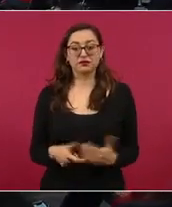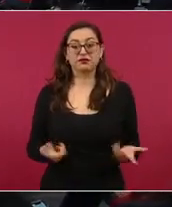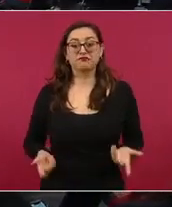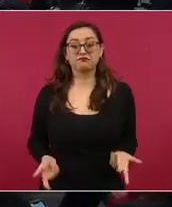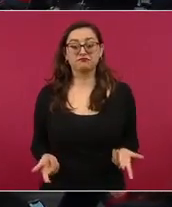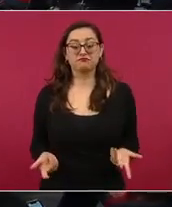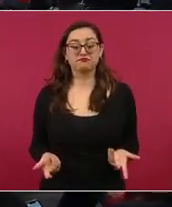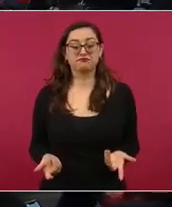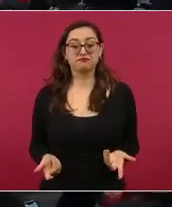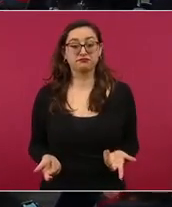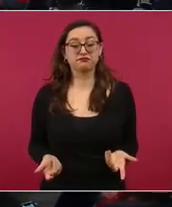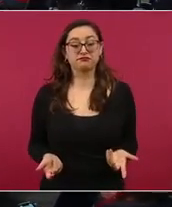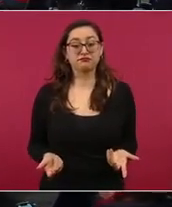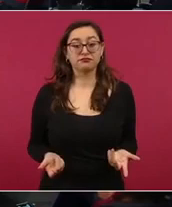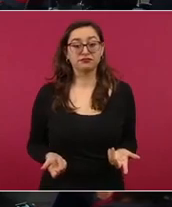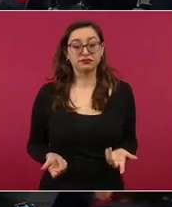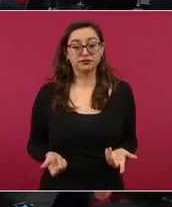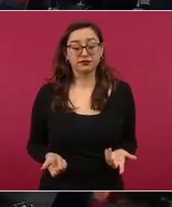reforma